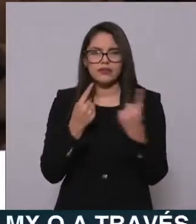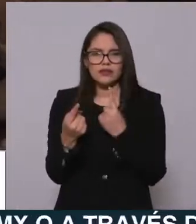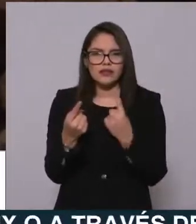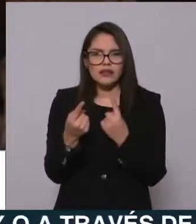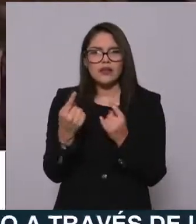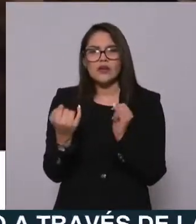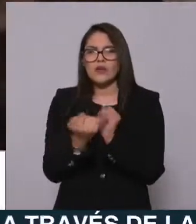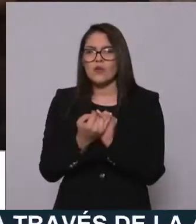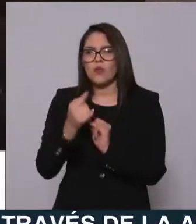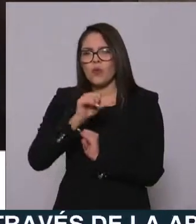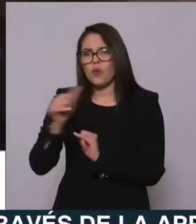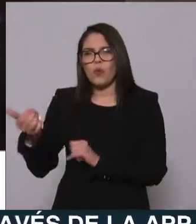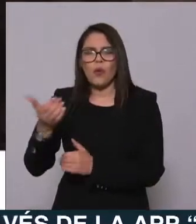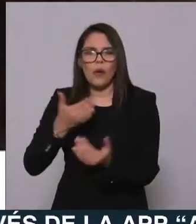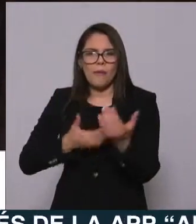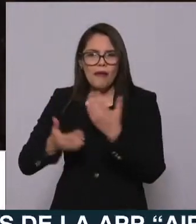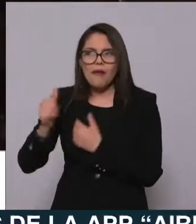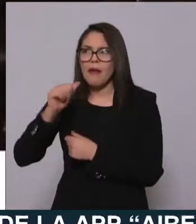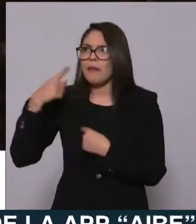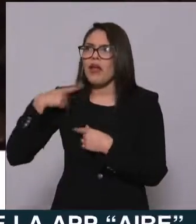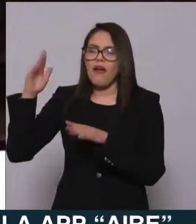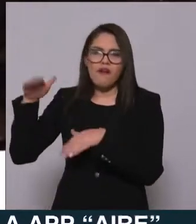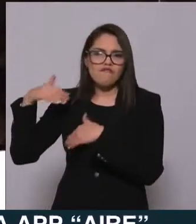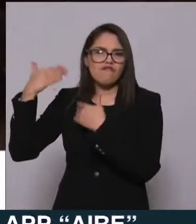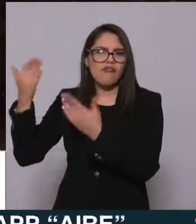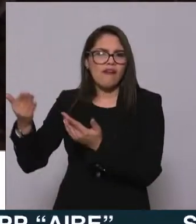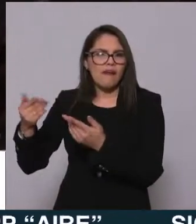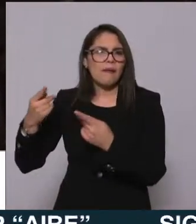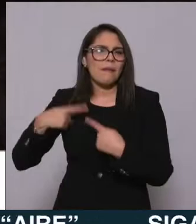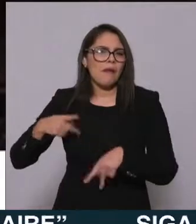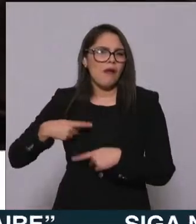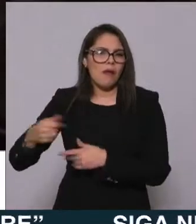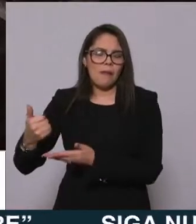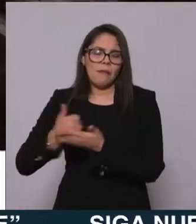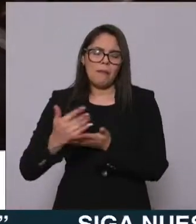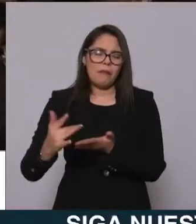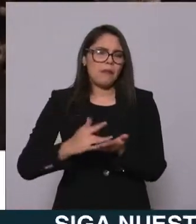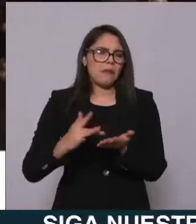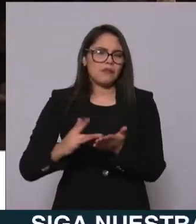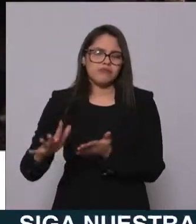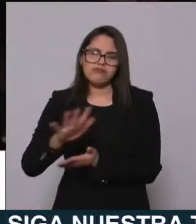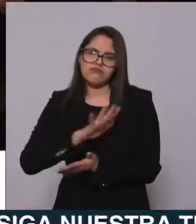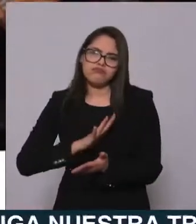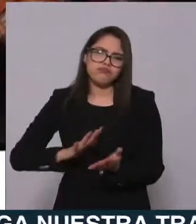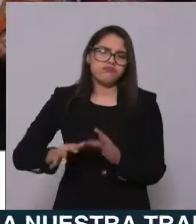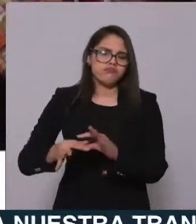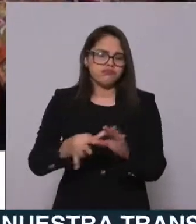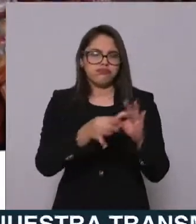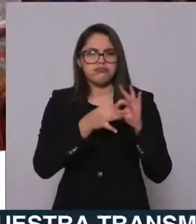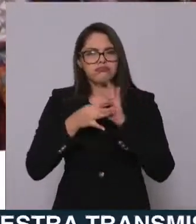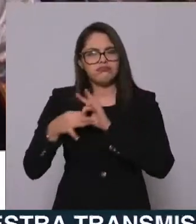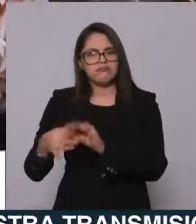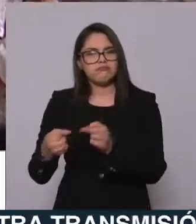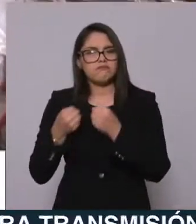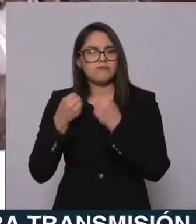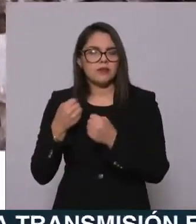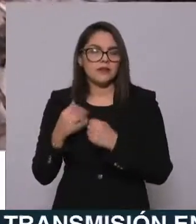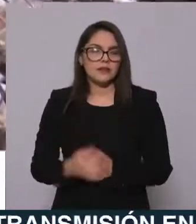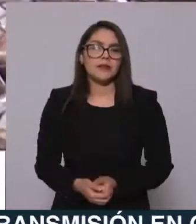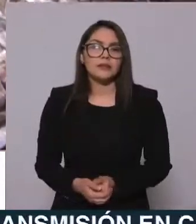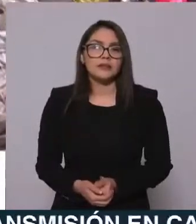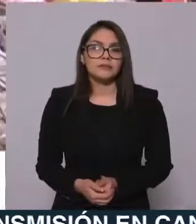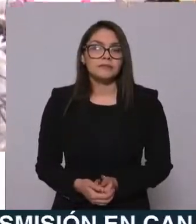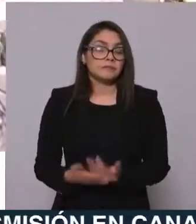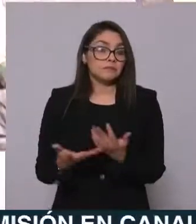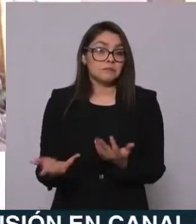como comerciantes, compañeros, como ambulantes, todos como una sola persona. También vinieron,